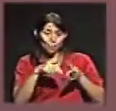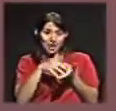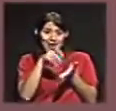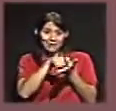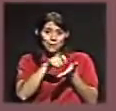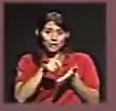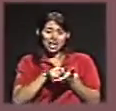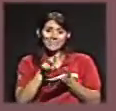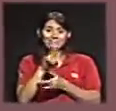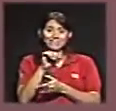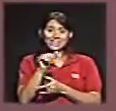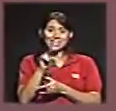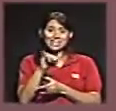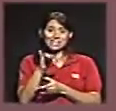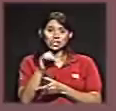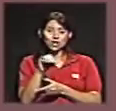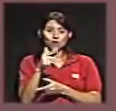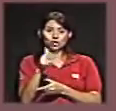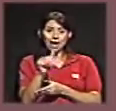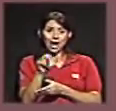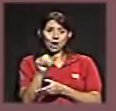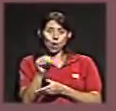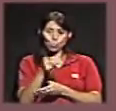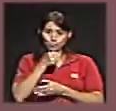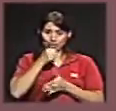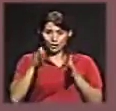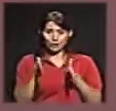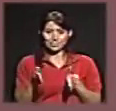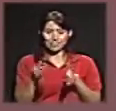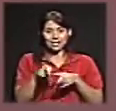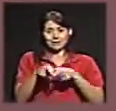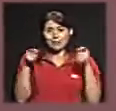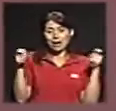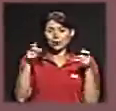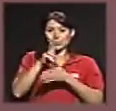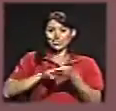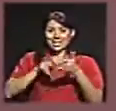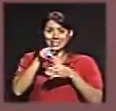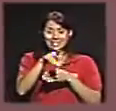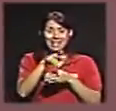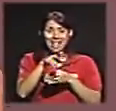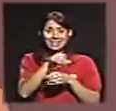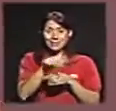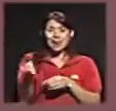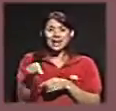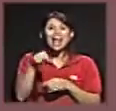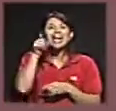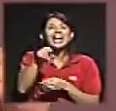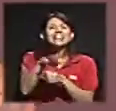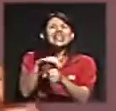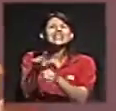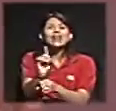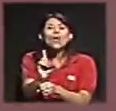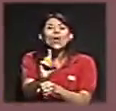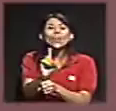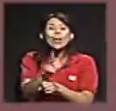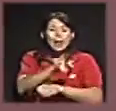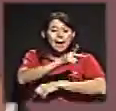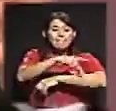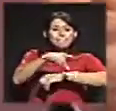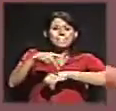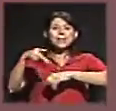el Semanario Universidad de esta semana, es una isla que está ubicada justo frente a Playa Flamingo, que hay